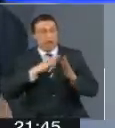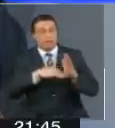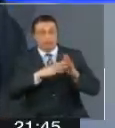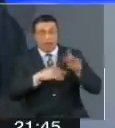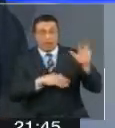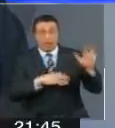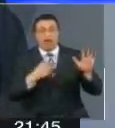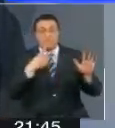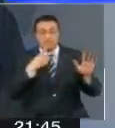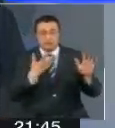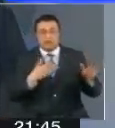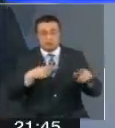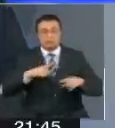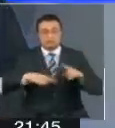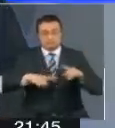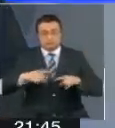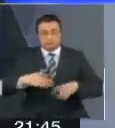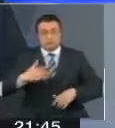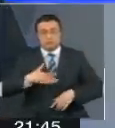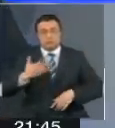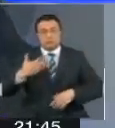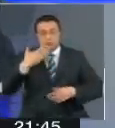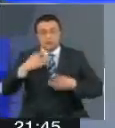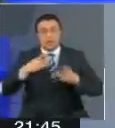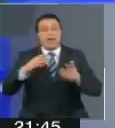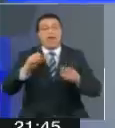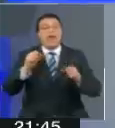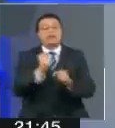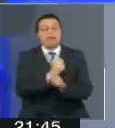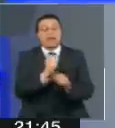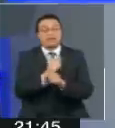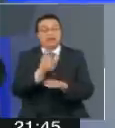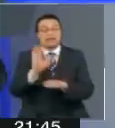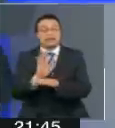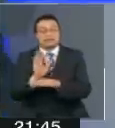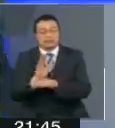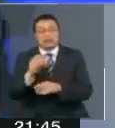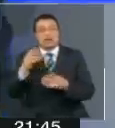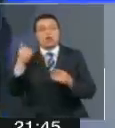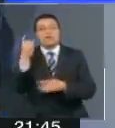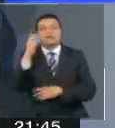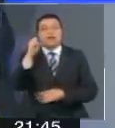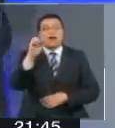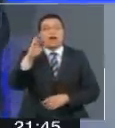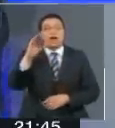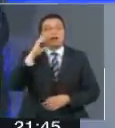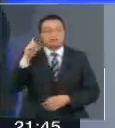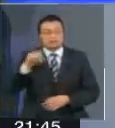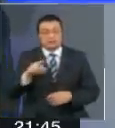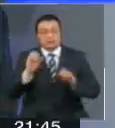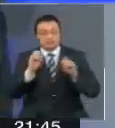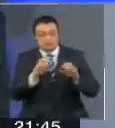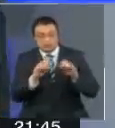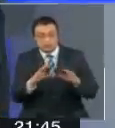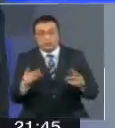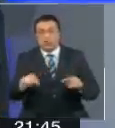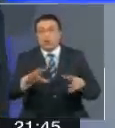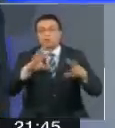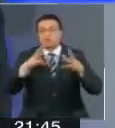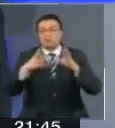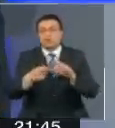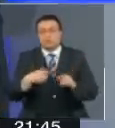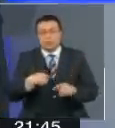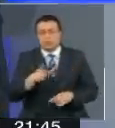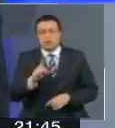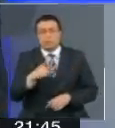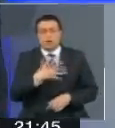estoy en los territorios haciendo mis talleres de cine, estoy en la universidad haciendo mis clases. No estoy en ese mundo y no me gusta.